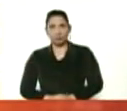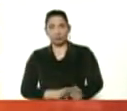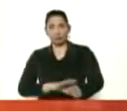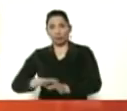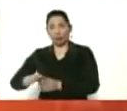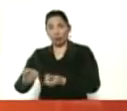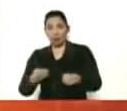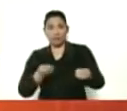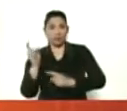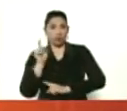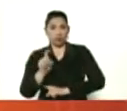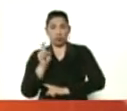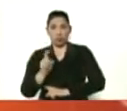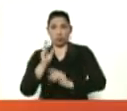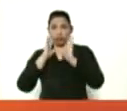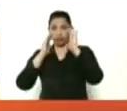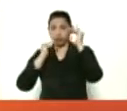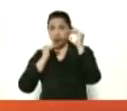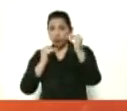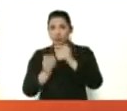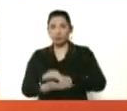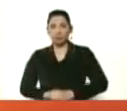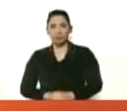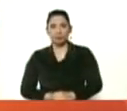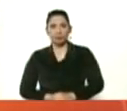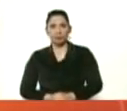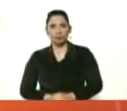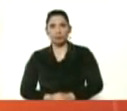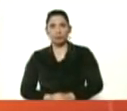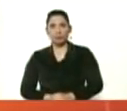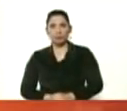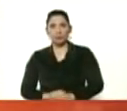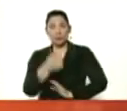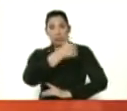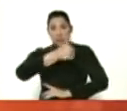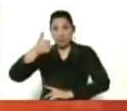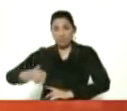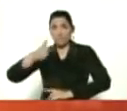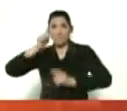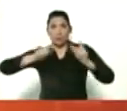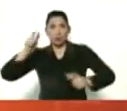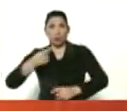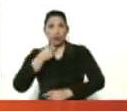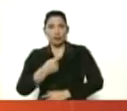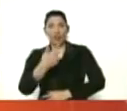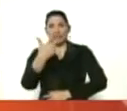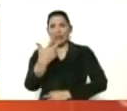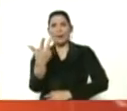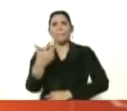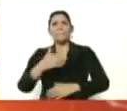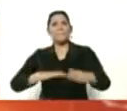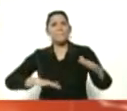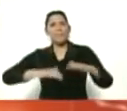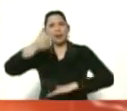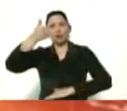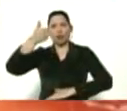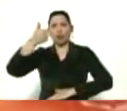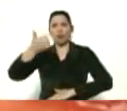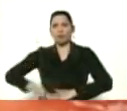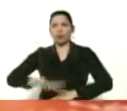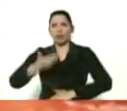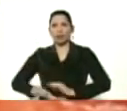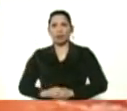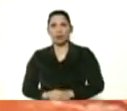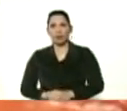Servicios que requieren mayor atención. Cada persona indicó hasta tres de mayor importancia.